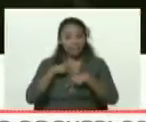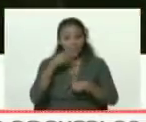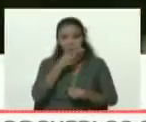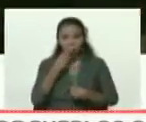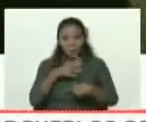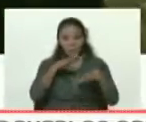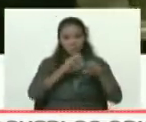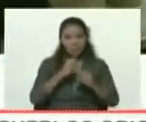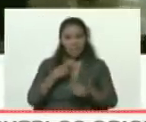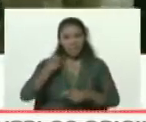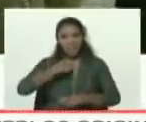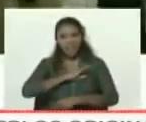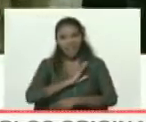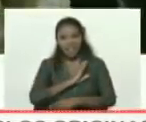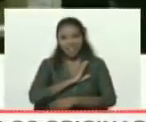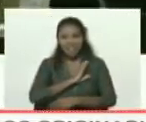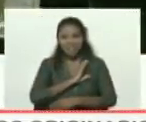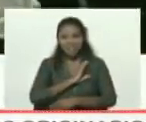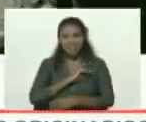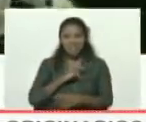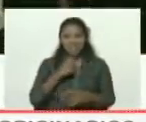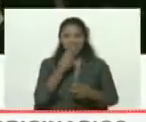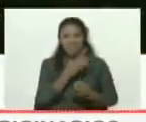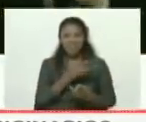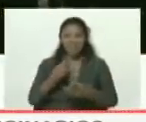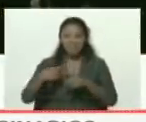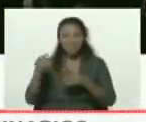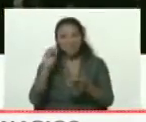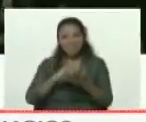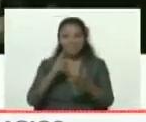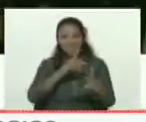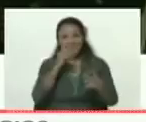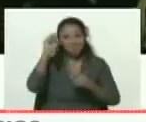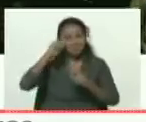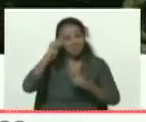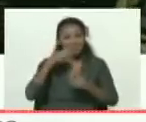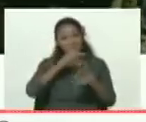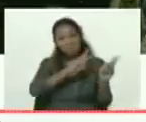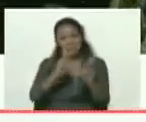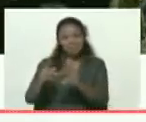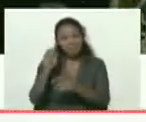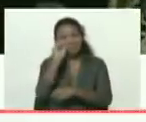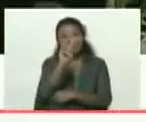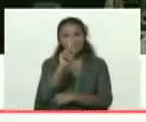teníamos, me invita pues para grabar nuestro programa el 21.